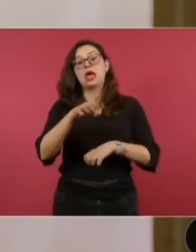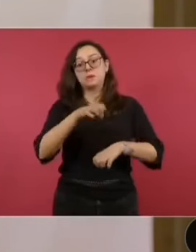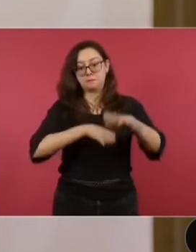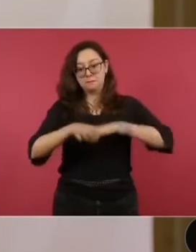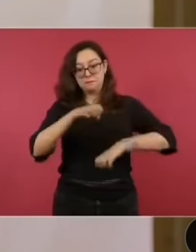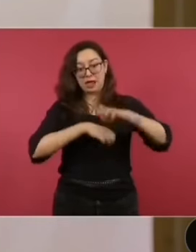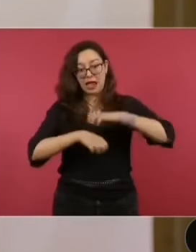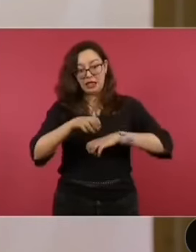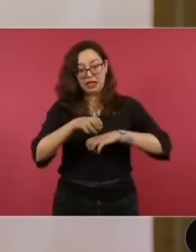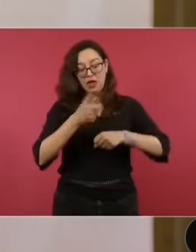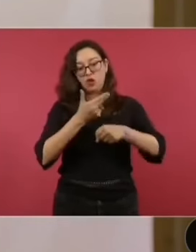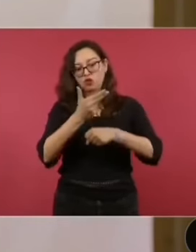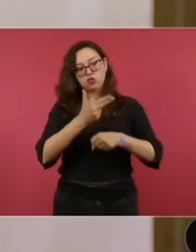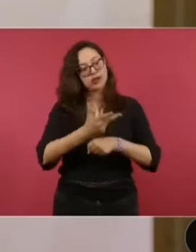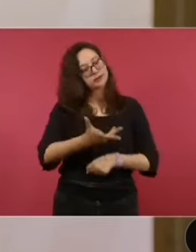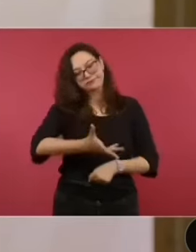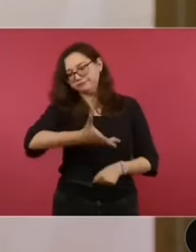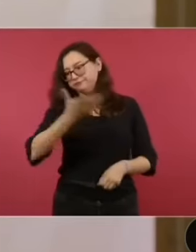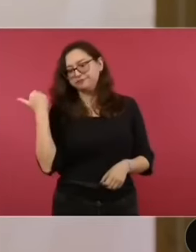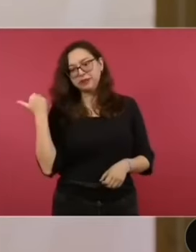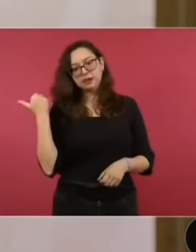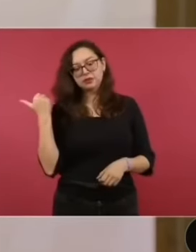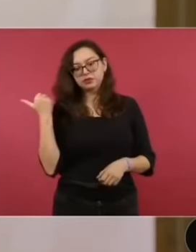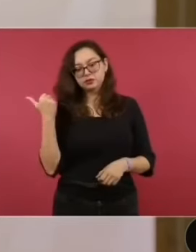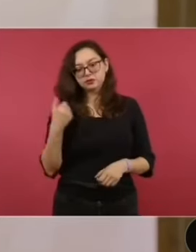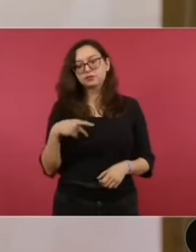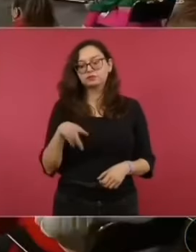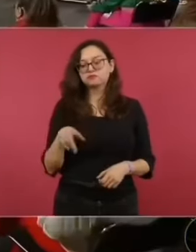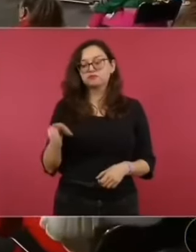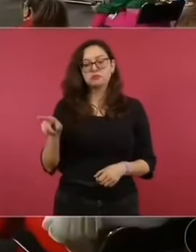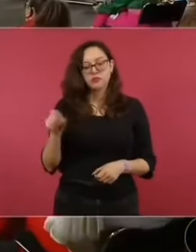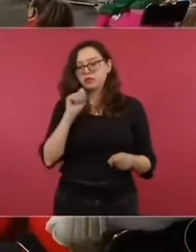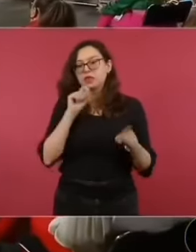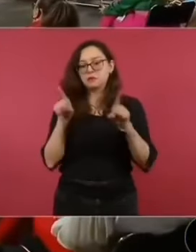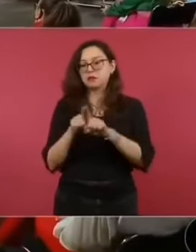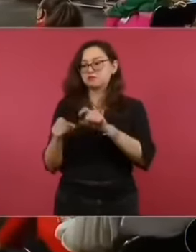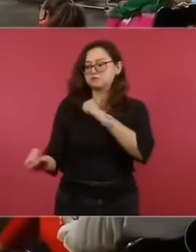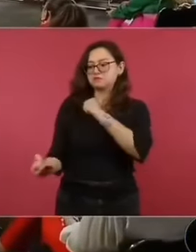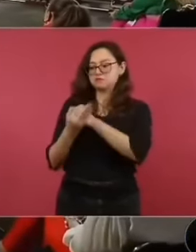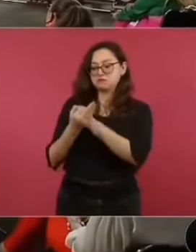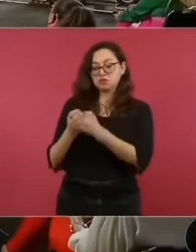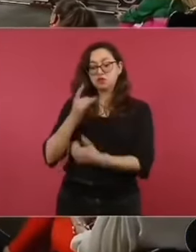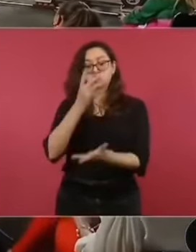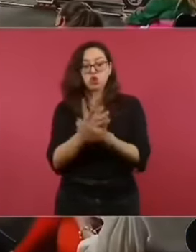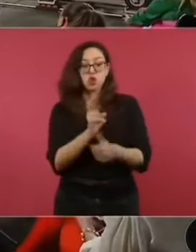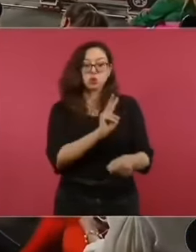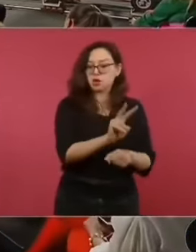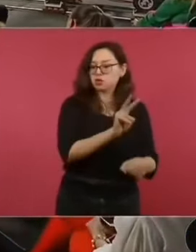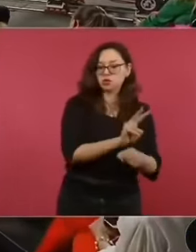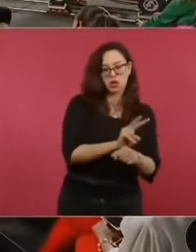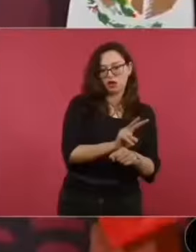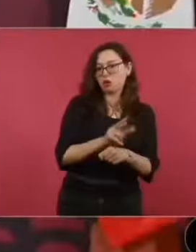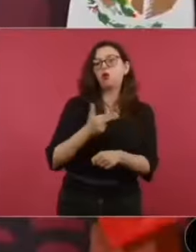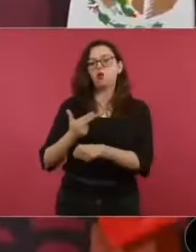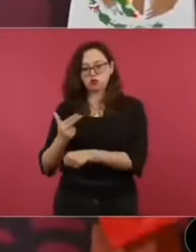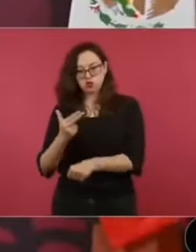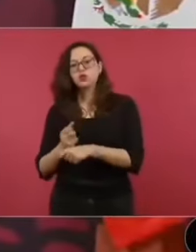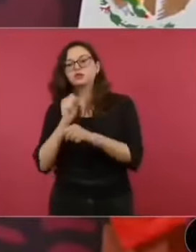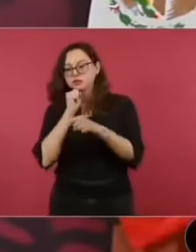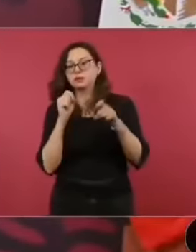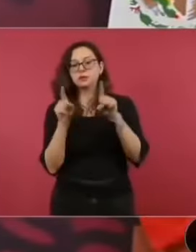representantes diplomáticos. Sí, nada más que no alcanzó a decirlo. O sea, que no es nada más el caso de Venezuela.